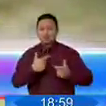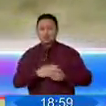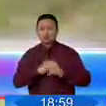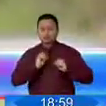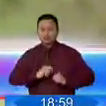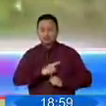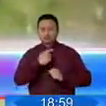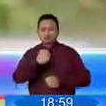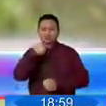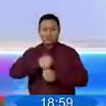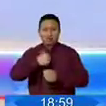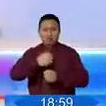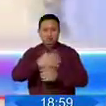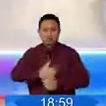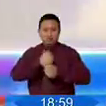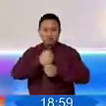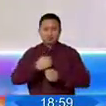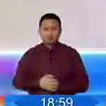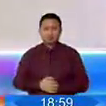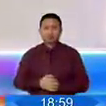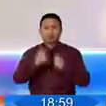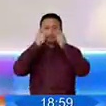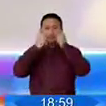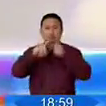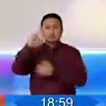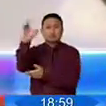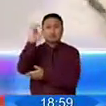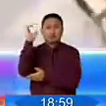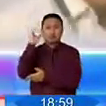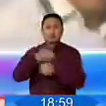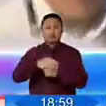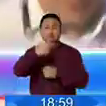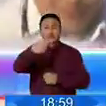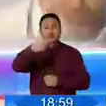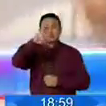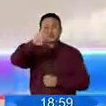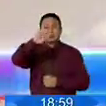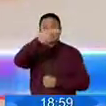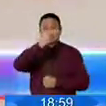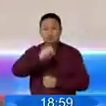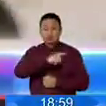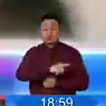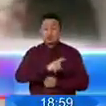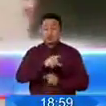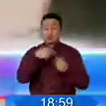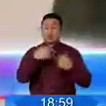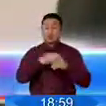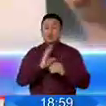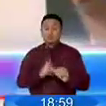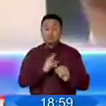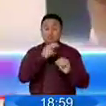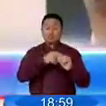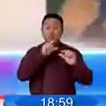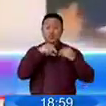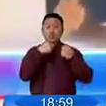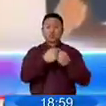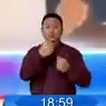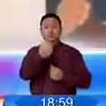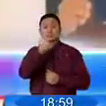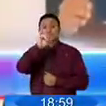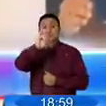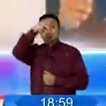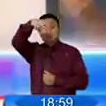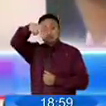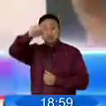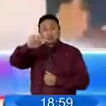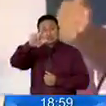con su labor de seguridad. El fiscal general de Colombia indicó que alias Guacho es un brazo armado del cartel de Sinaloa. En el sur del